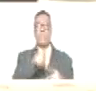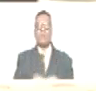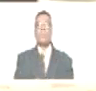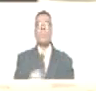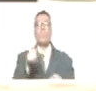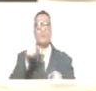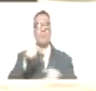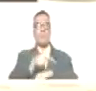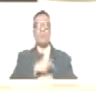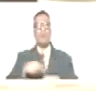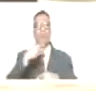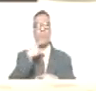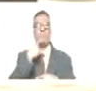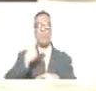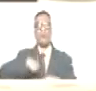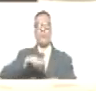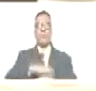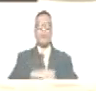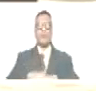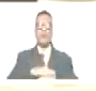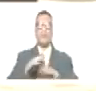vez que nos ha tocado, presidente, enfrentar